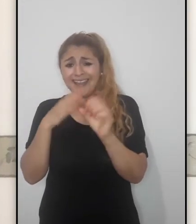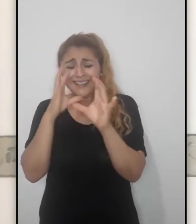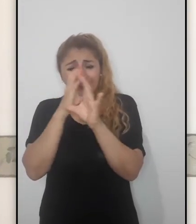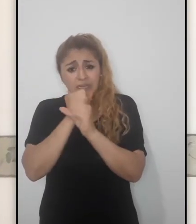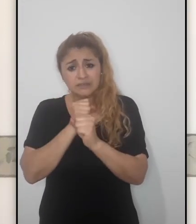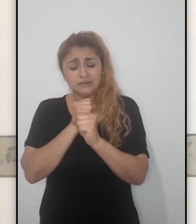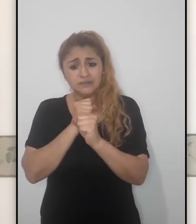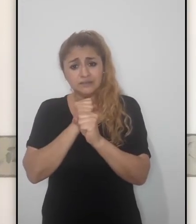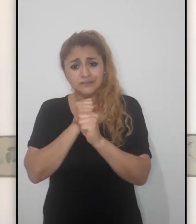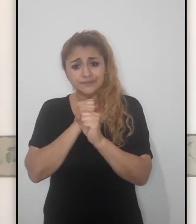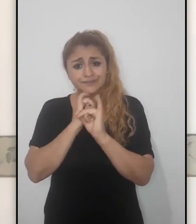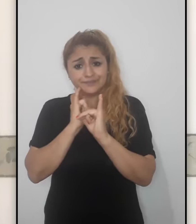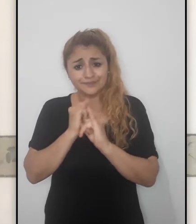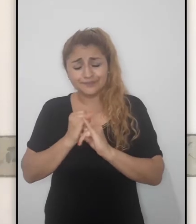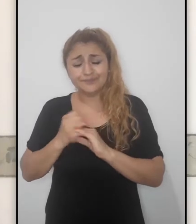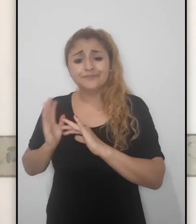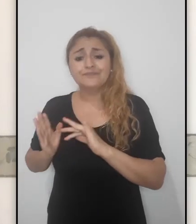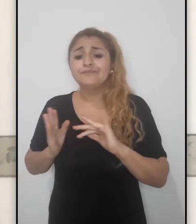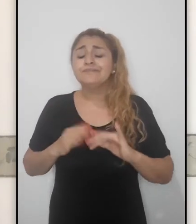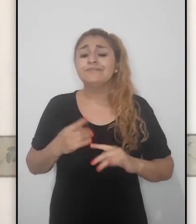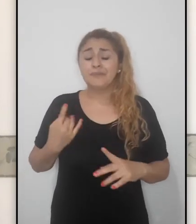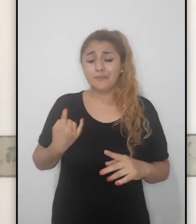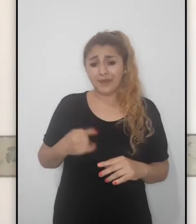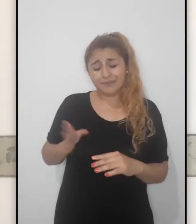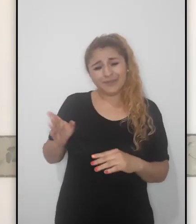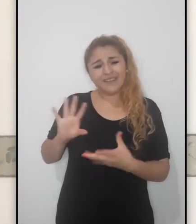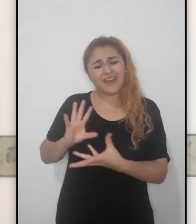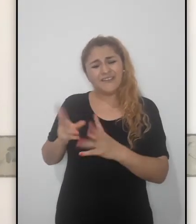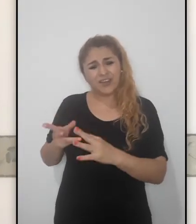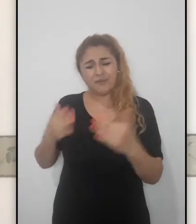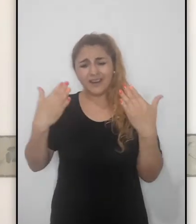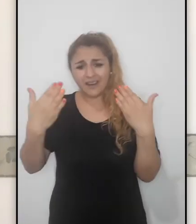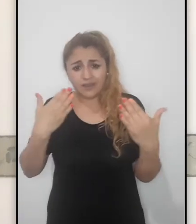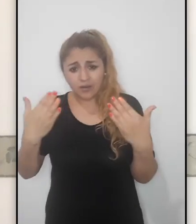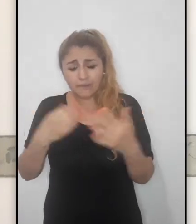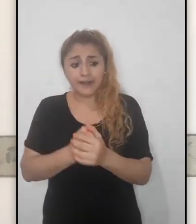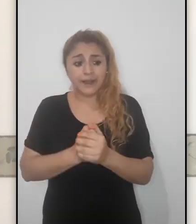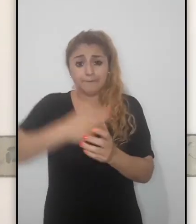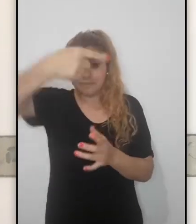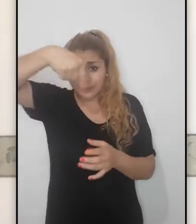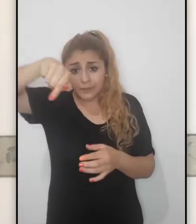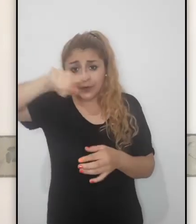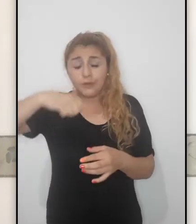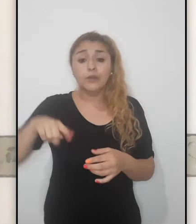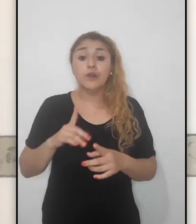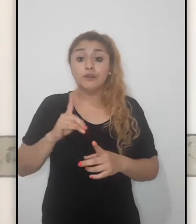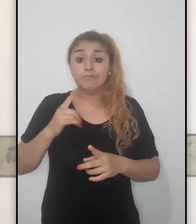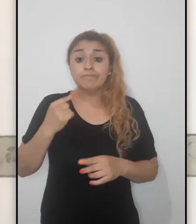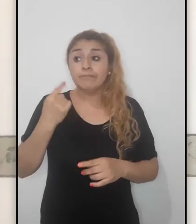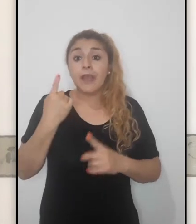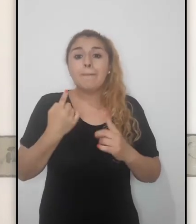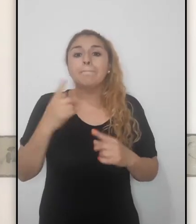humano y lo que dios ha establecido y son cosas totalmente